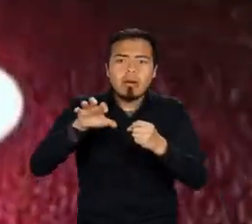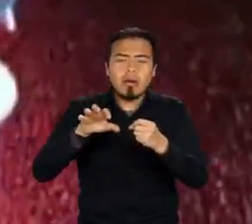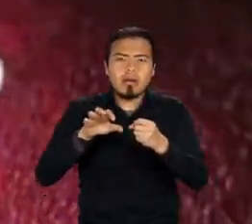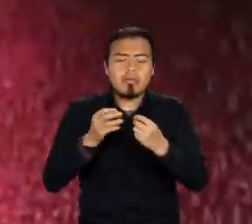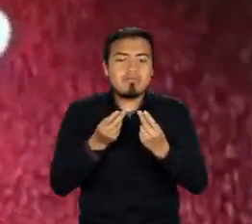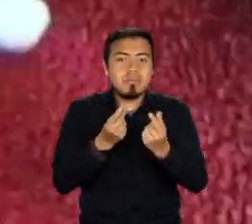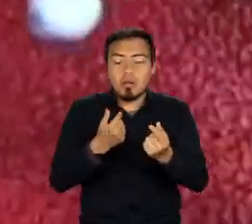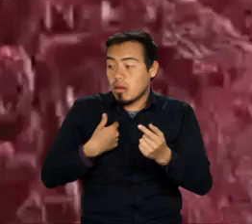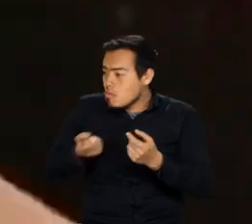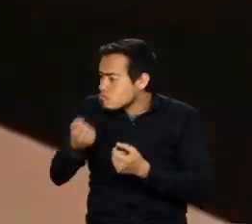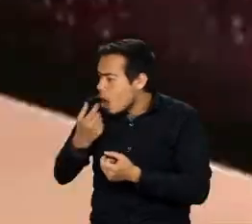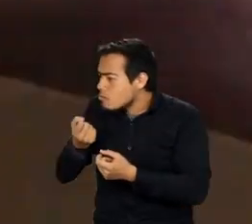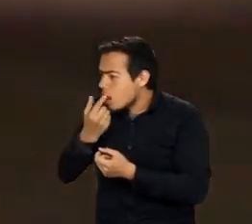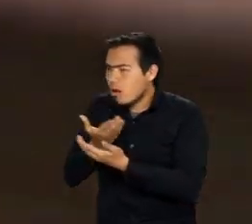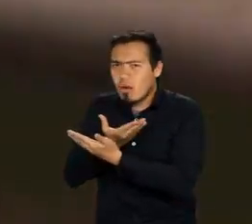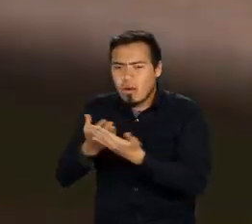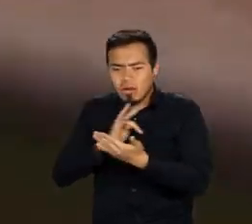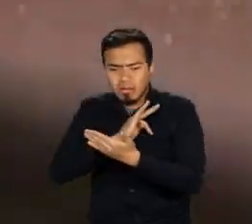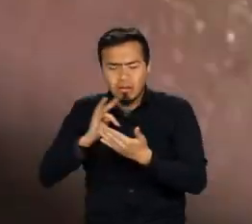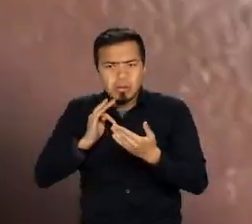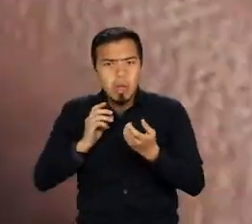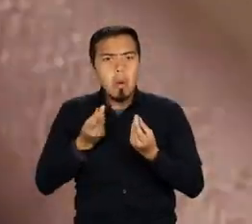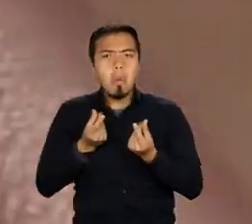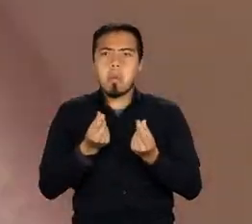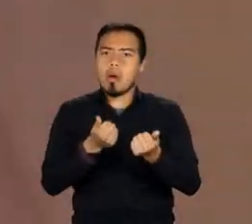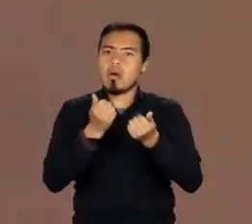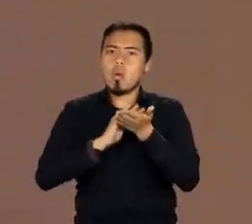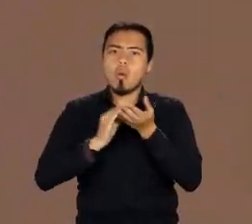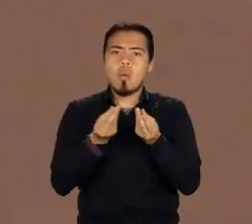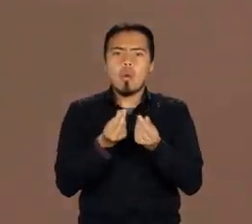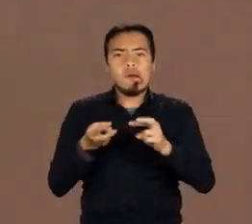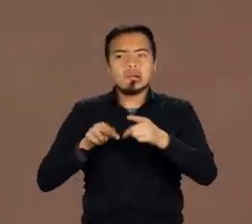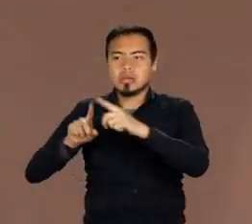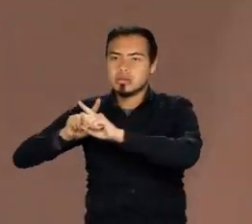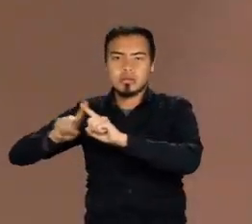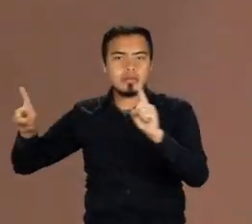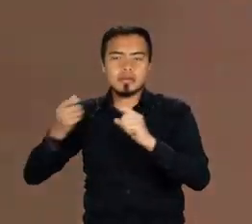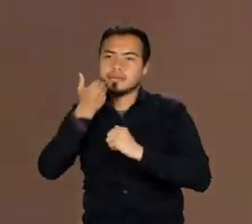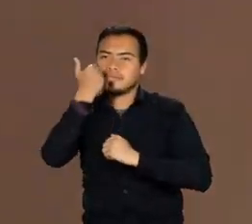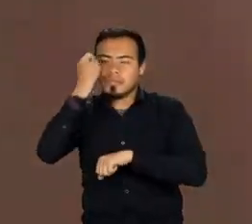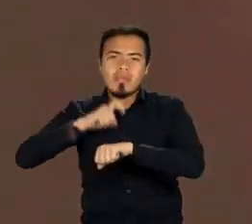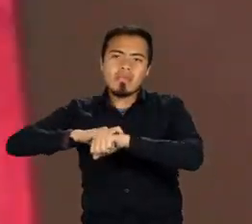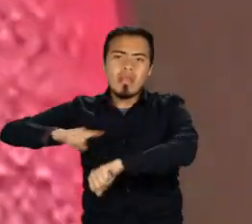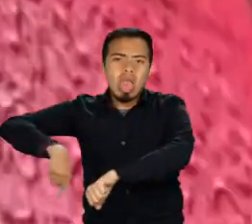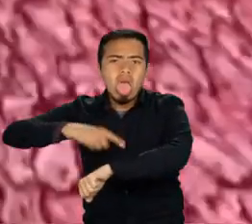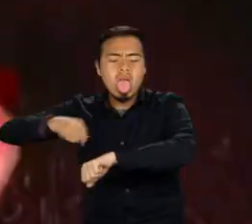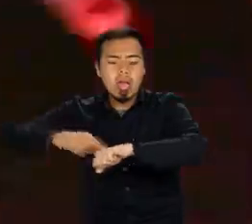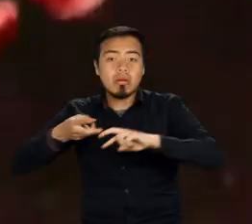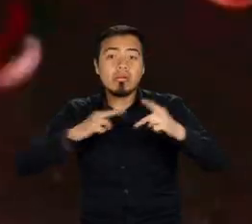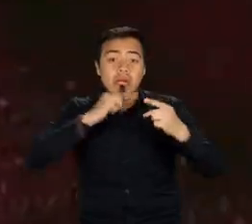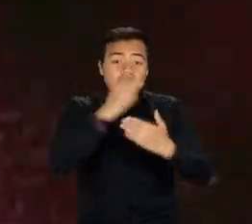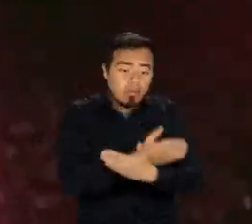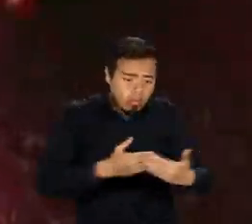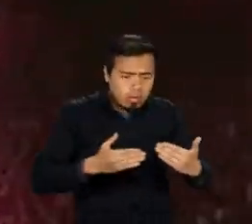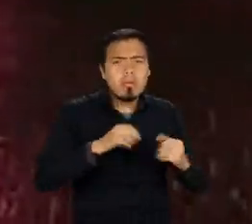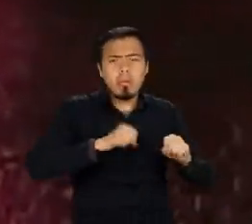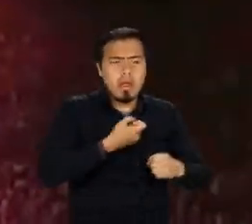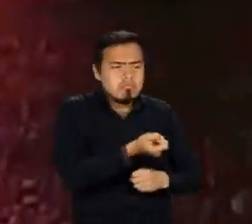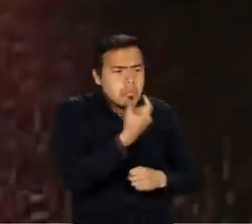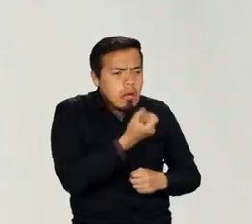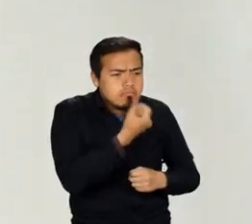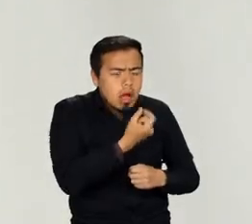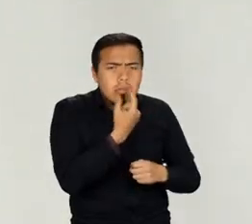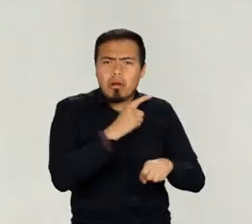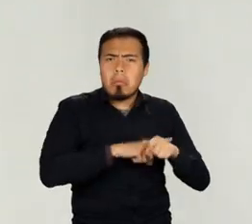mejor a los tratamientos en comparación con los adultos. Ellos incluso pueden manejar dosis más altas de medicamentos para